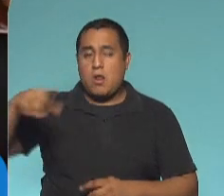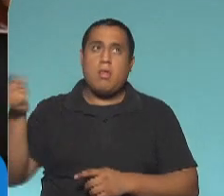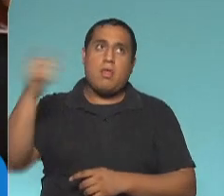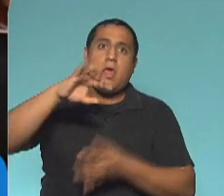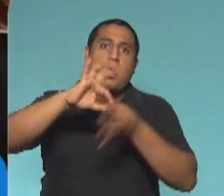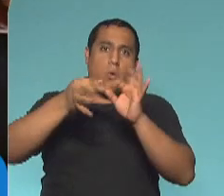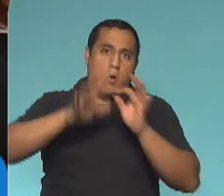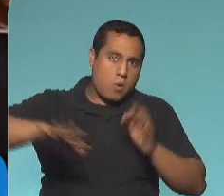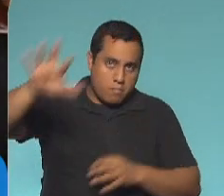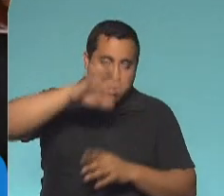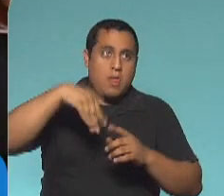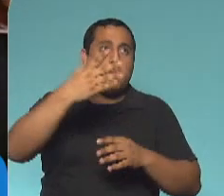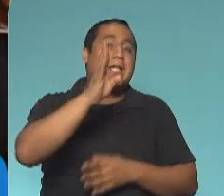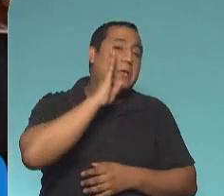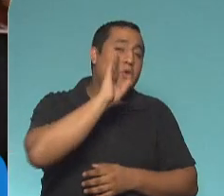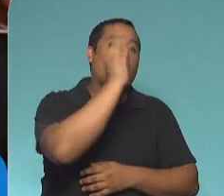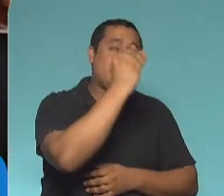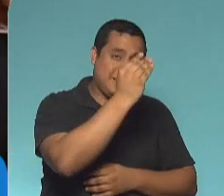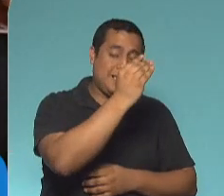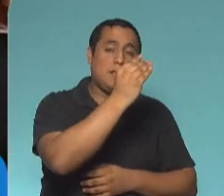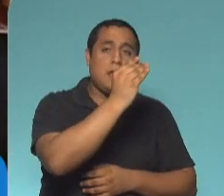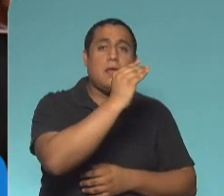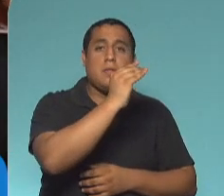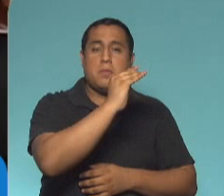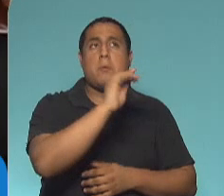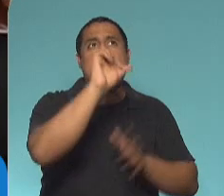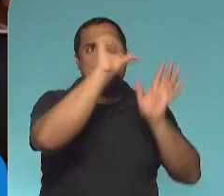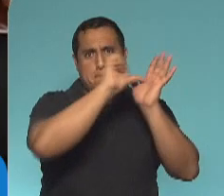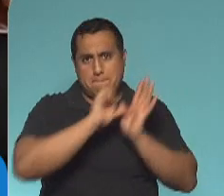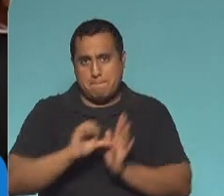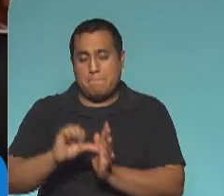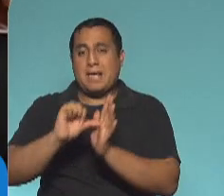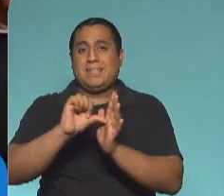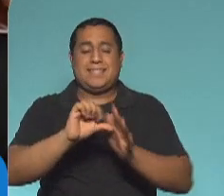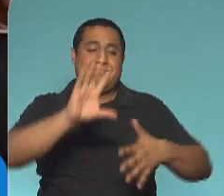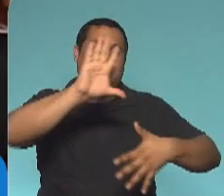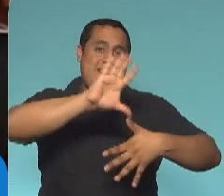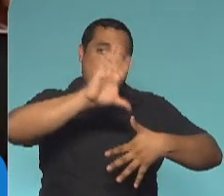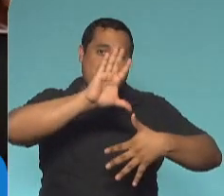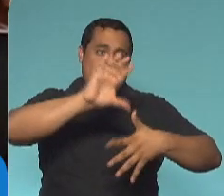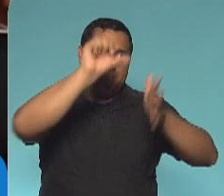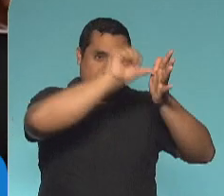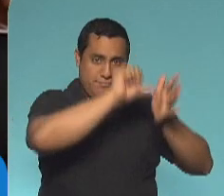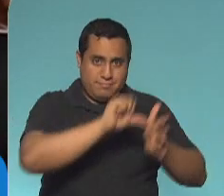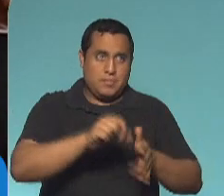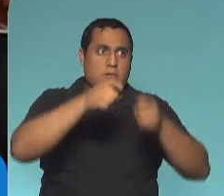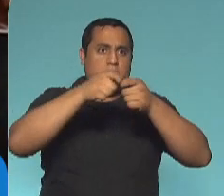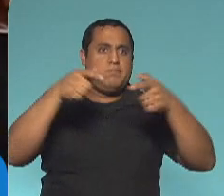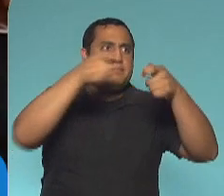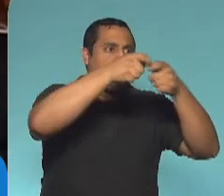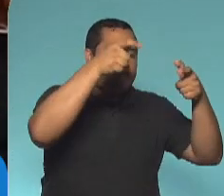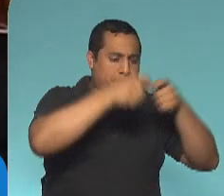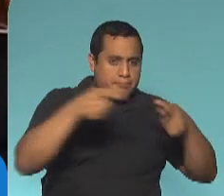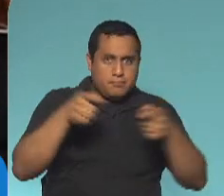Europa, empieza en Estados Unidos y Brasil. Todo el resto de los países de nuestro continente van aumentando el número de